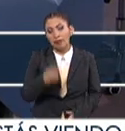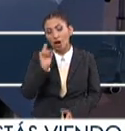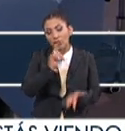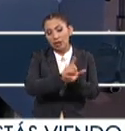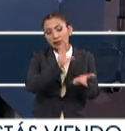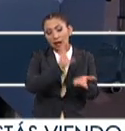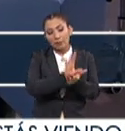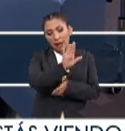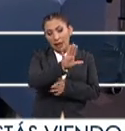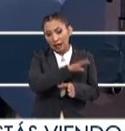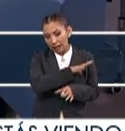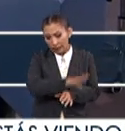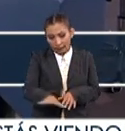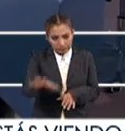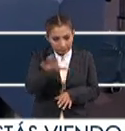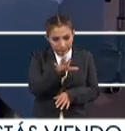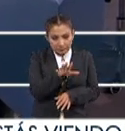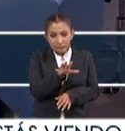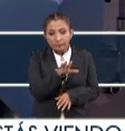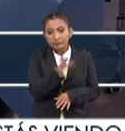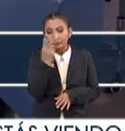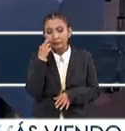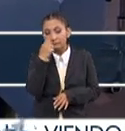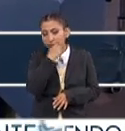la discapacidad en general,